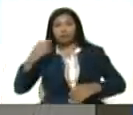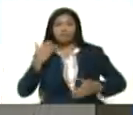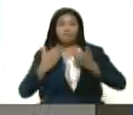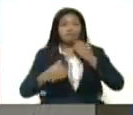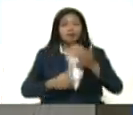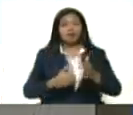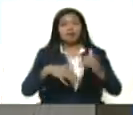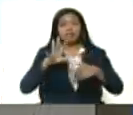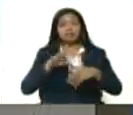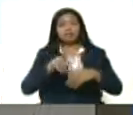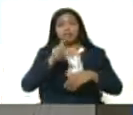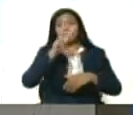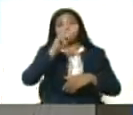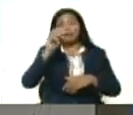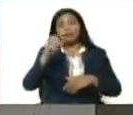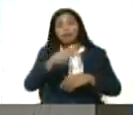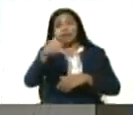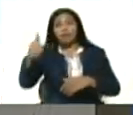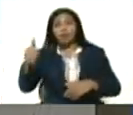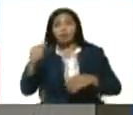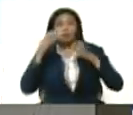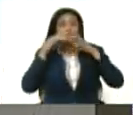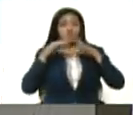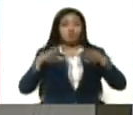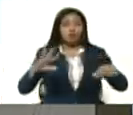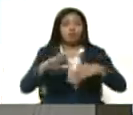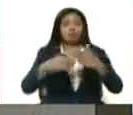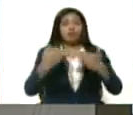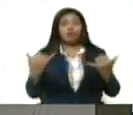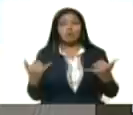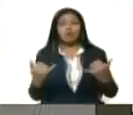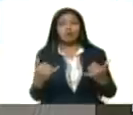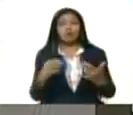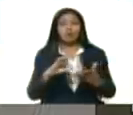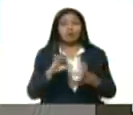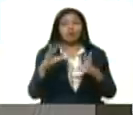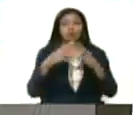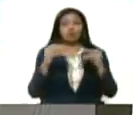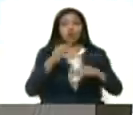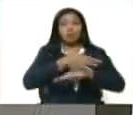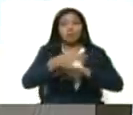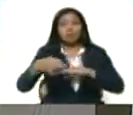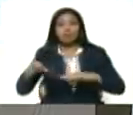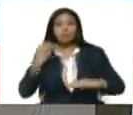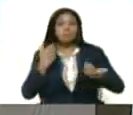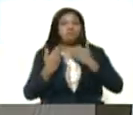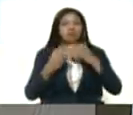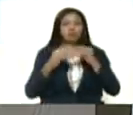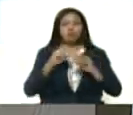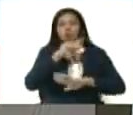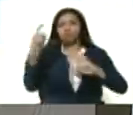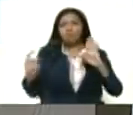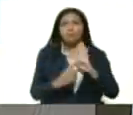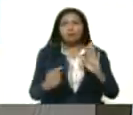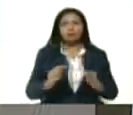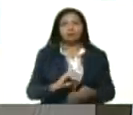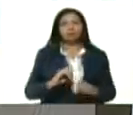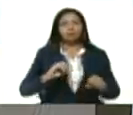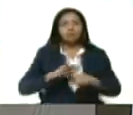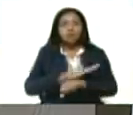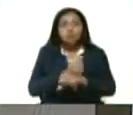15 y 20 personas más, y así llegaría el momento en que todo el municipio Gómez estaría infectado por